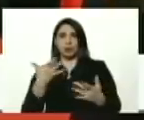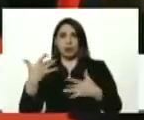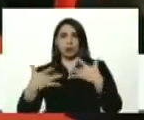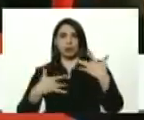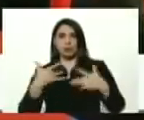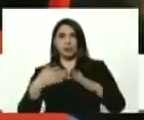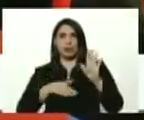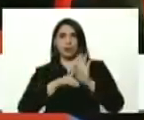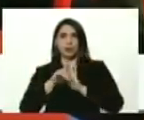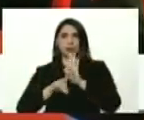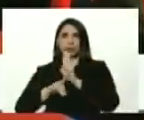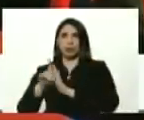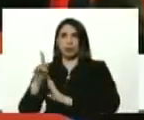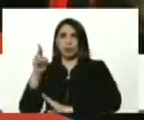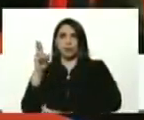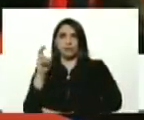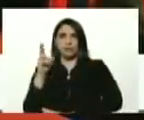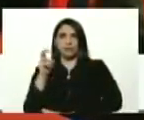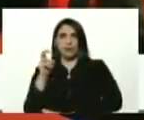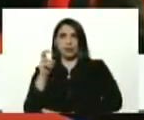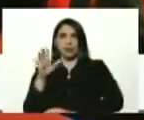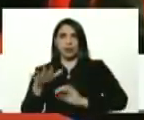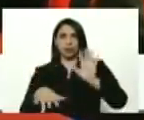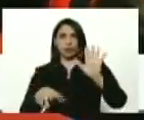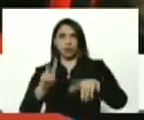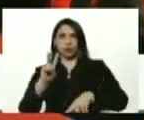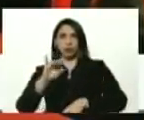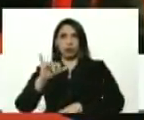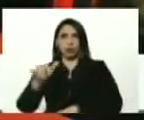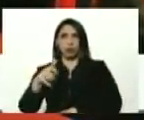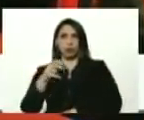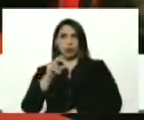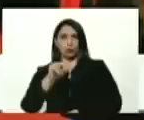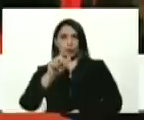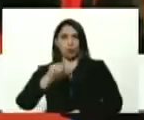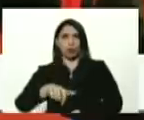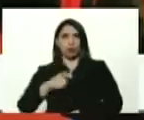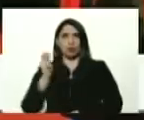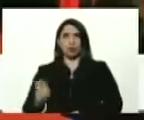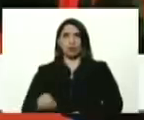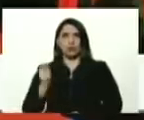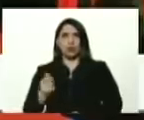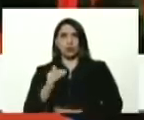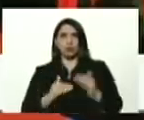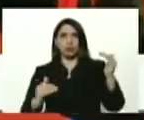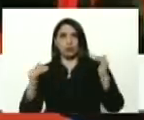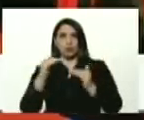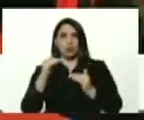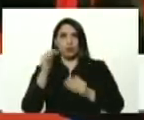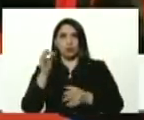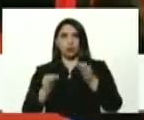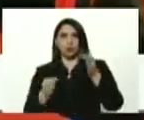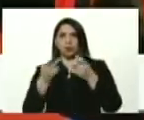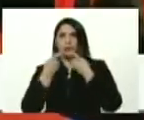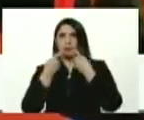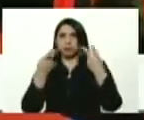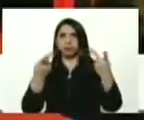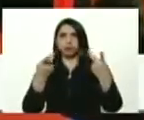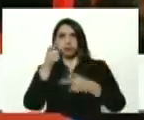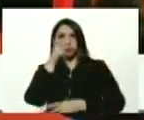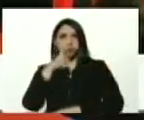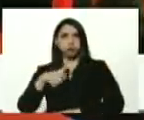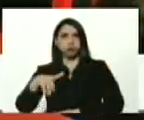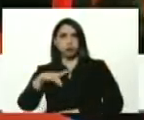que se desarrolla este viernes 12 de junio. Acá en el Tribunal Supremo de Justicia, noticias para el pueblo venezolano, ya se